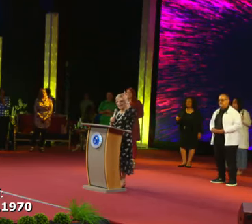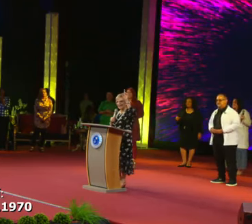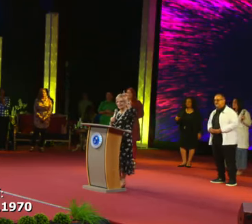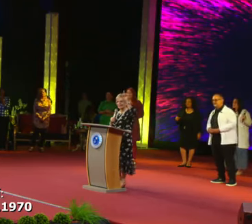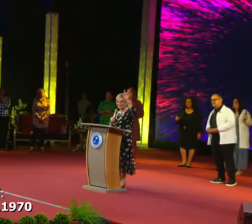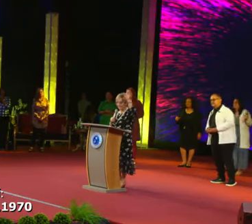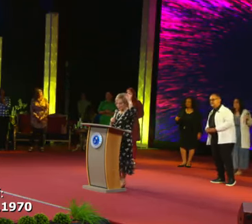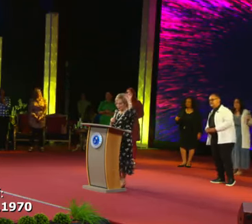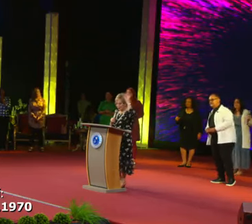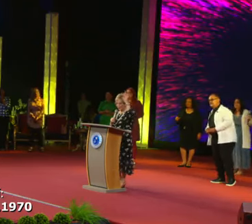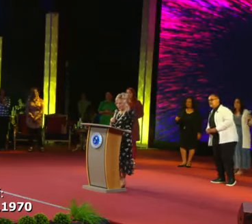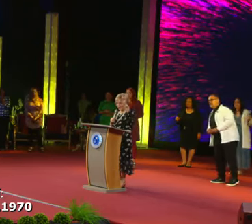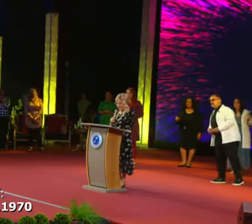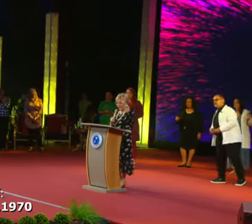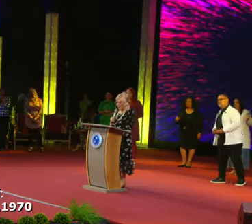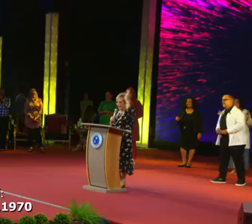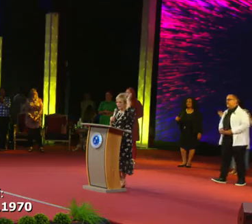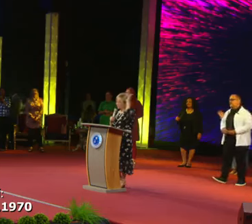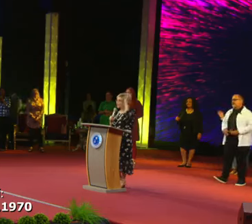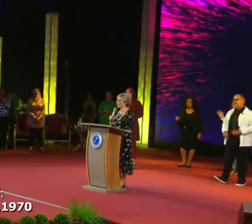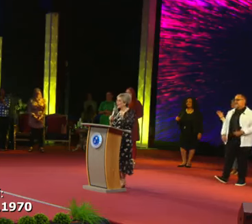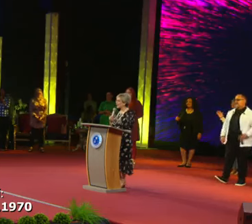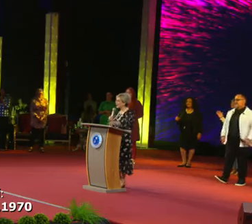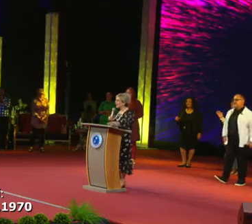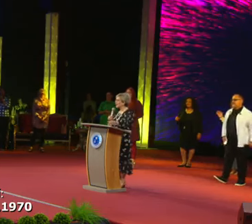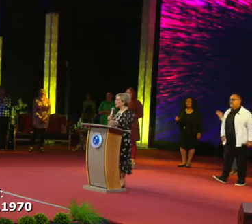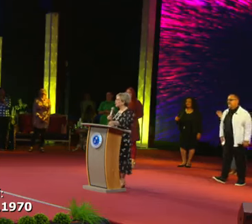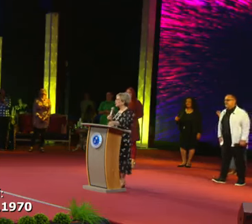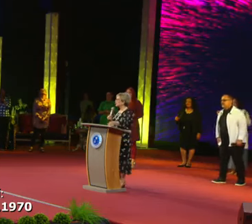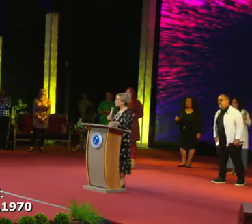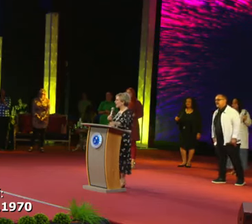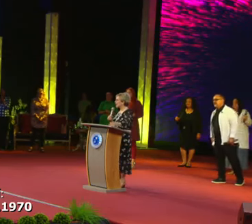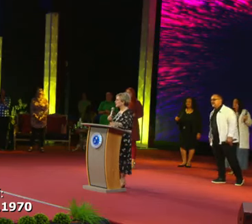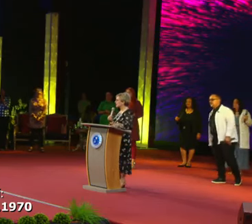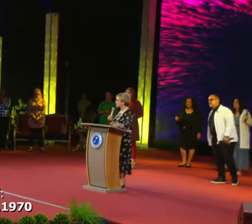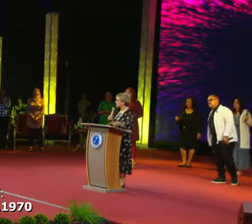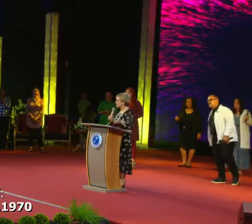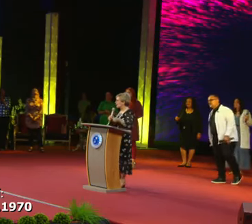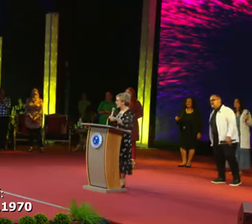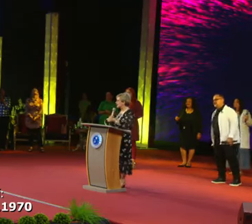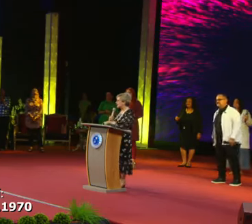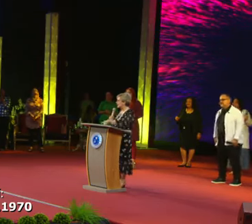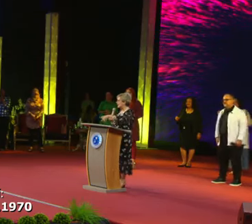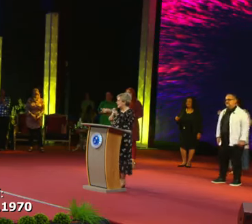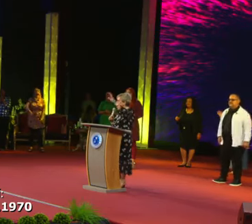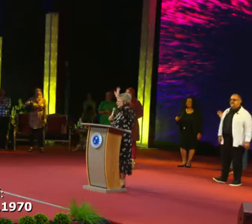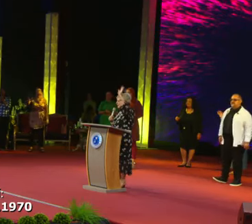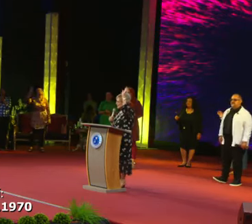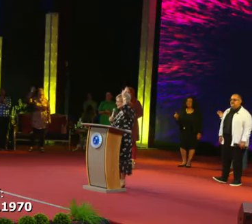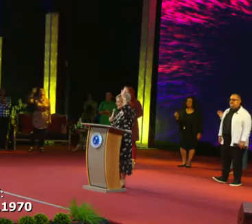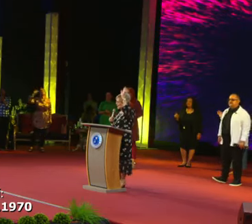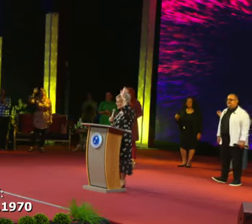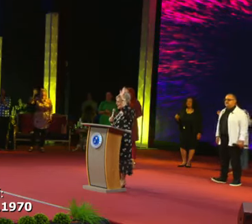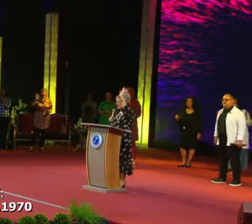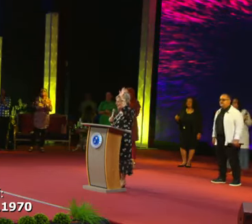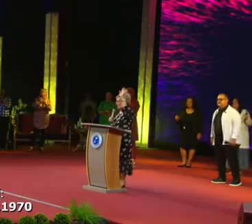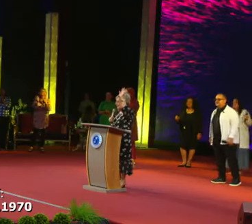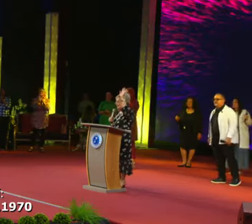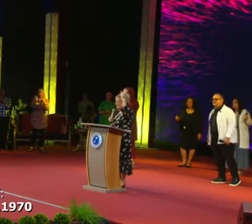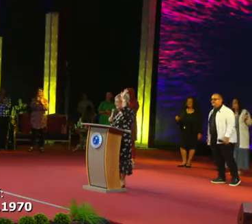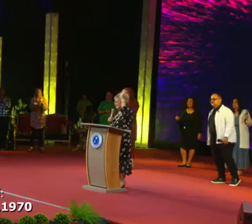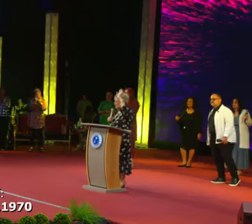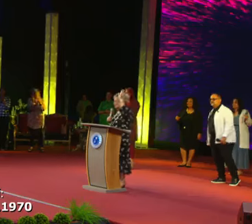la casa de Jehová moraré por largos días. El Señor